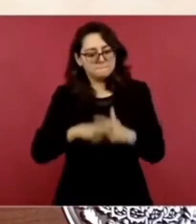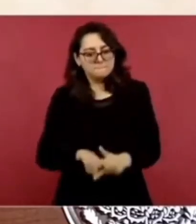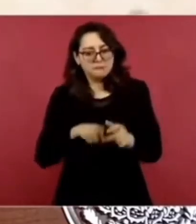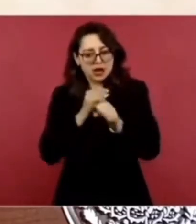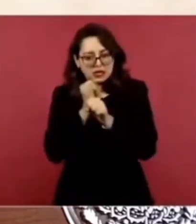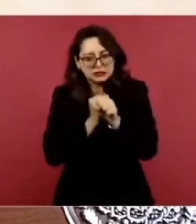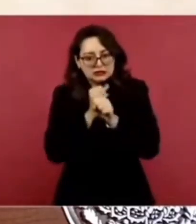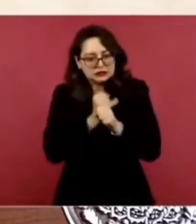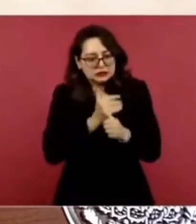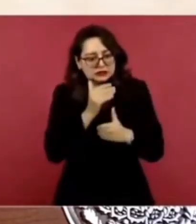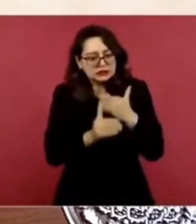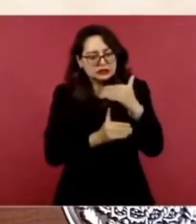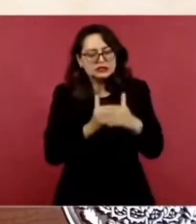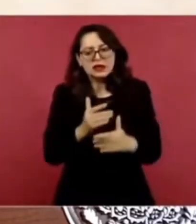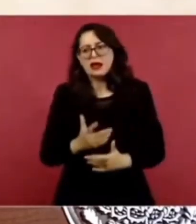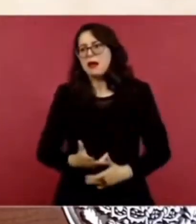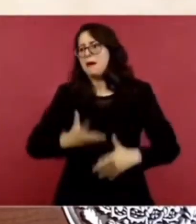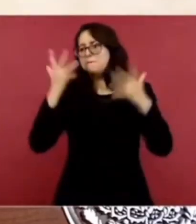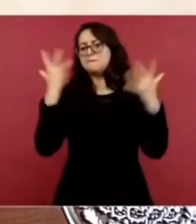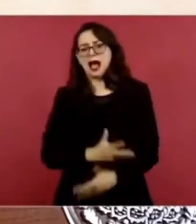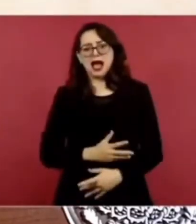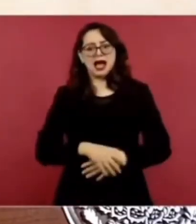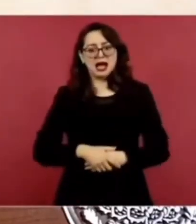en todo el gobierno.